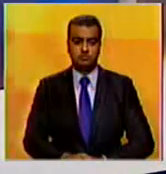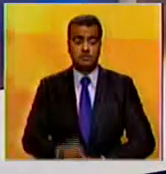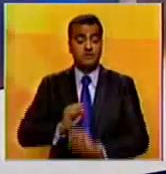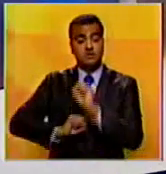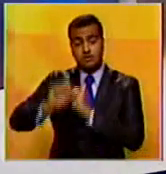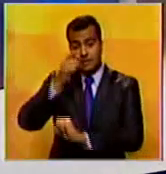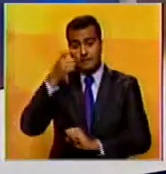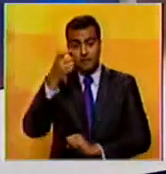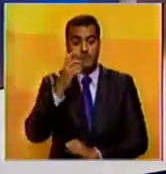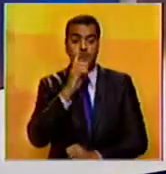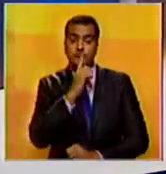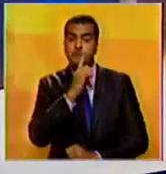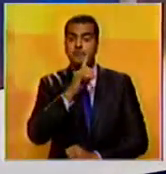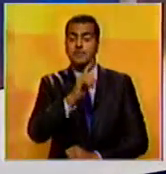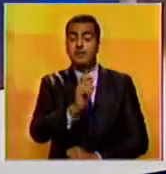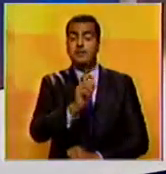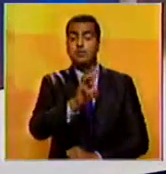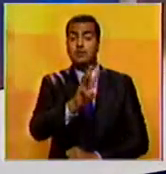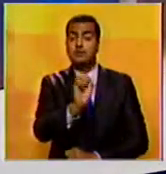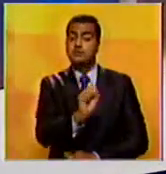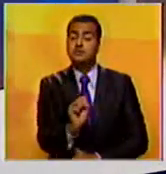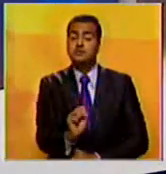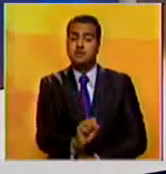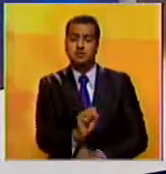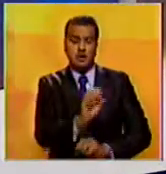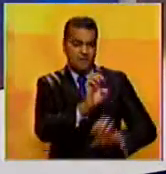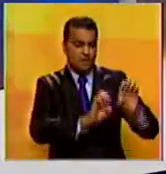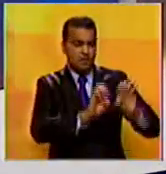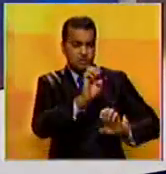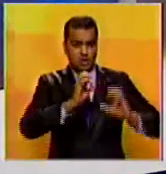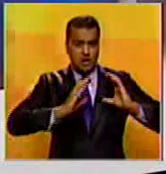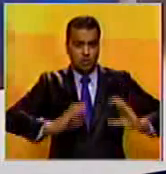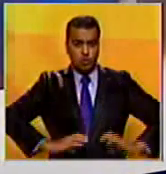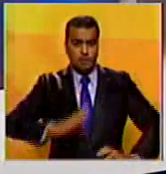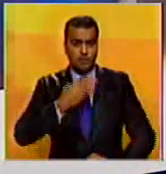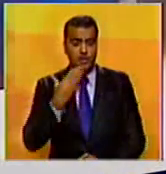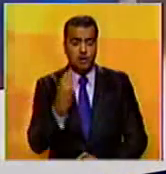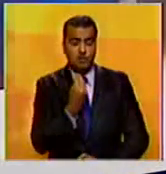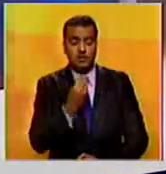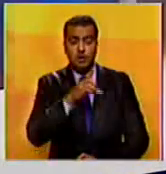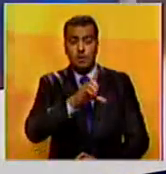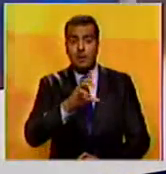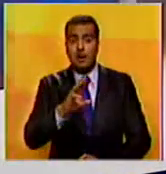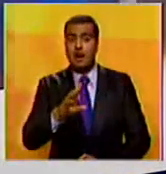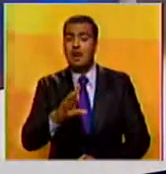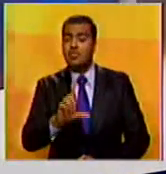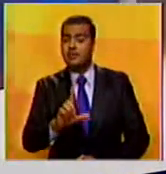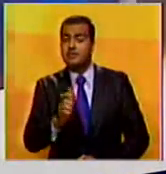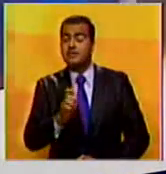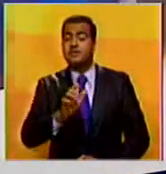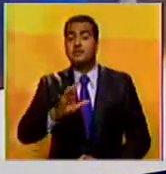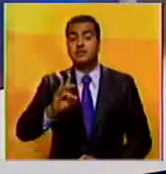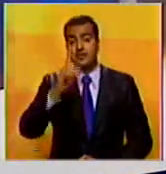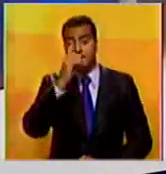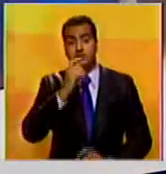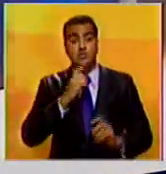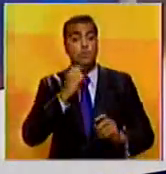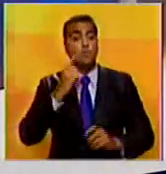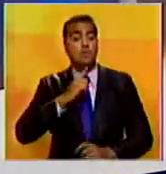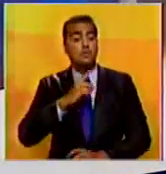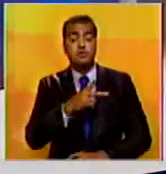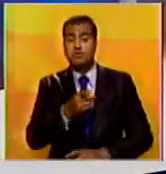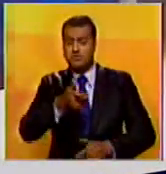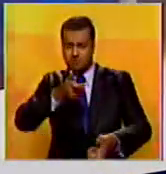El defensor del pueblo, Tarek William Saab, informó que los resultados de la autopsia realizada este miércoles al joven Neomar Lander, de 17 años, revelaron que su muerte no fue